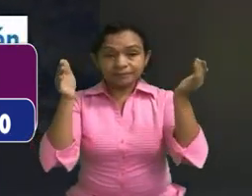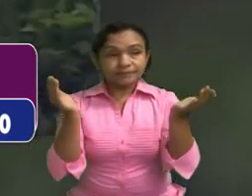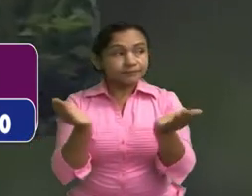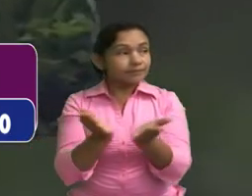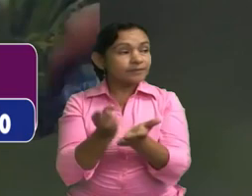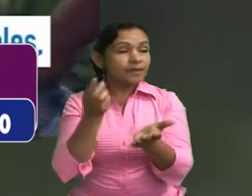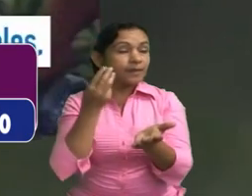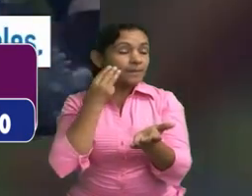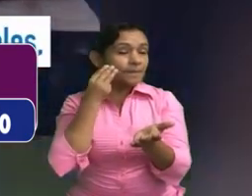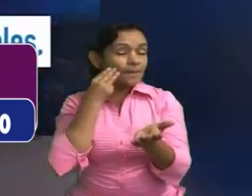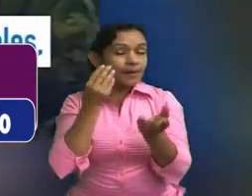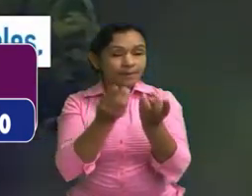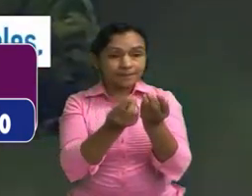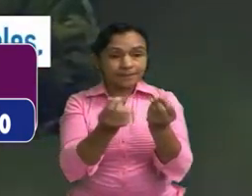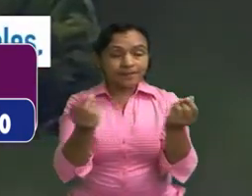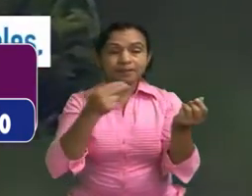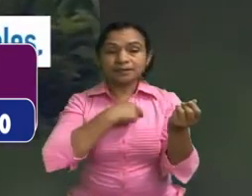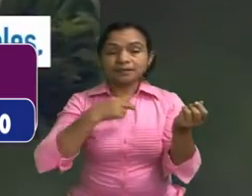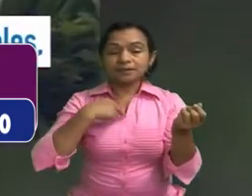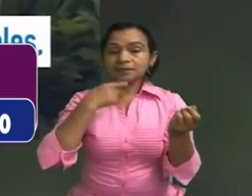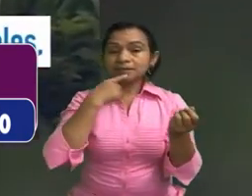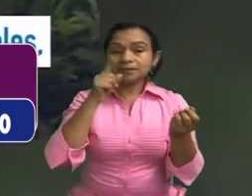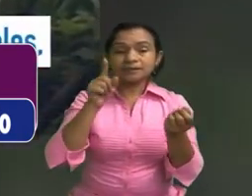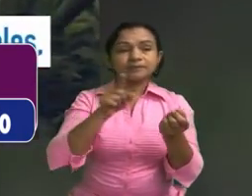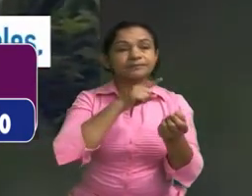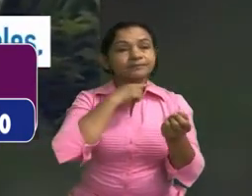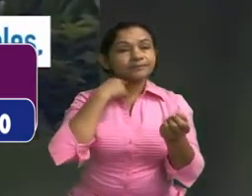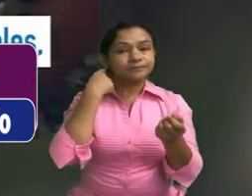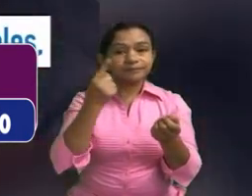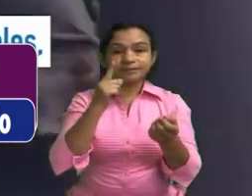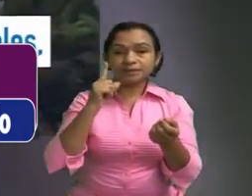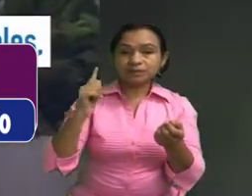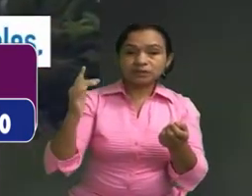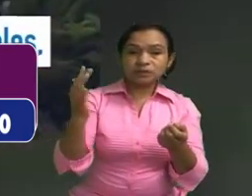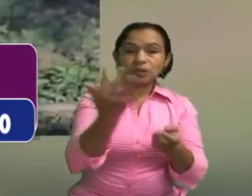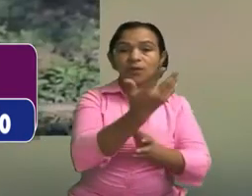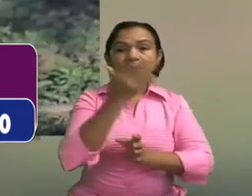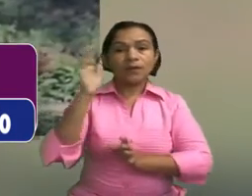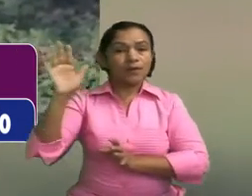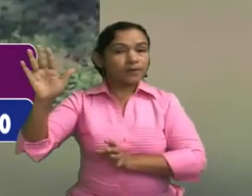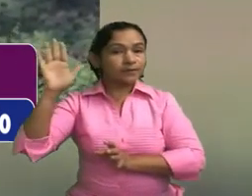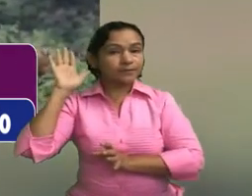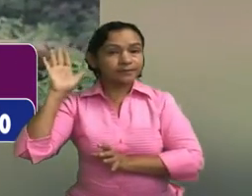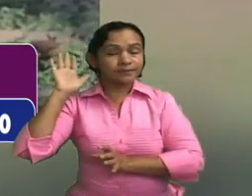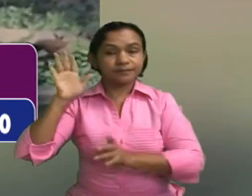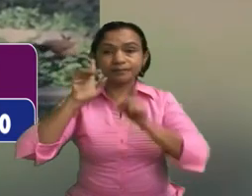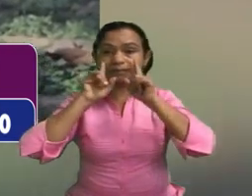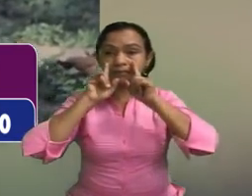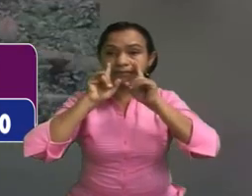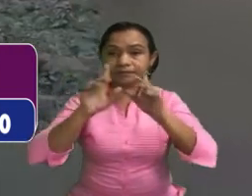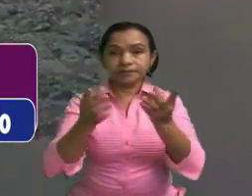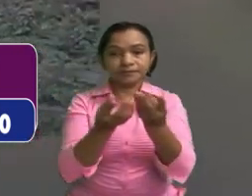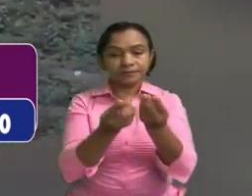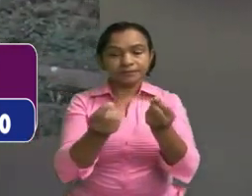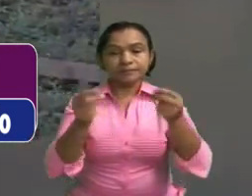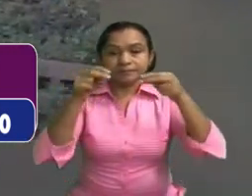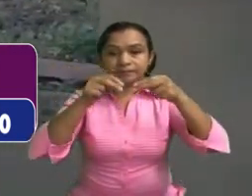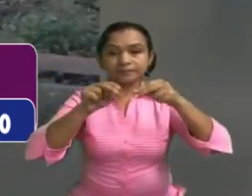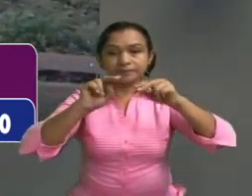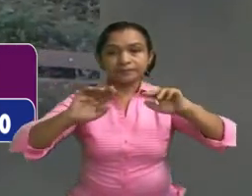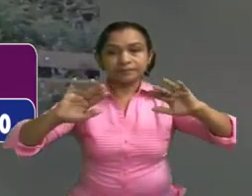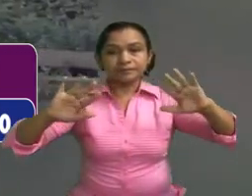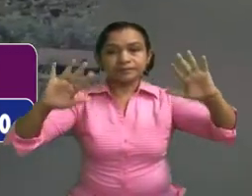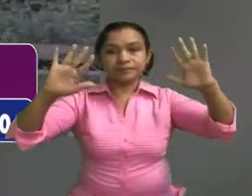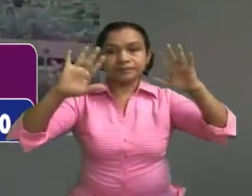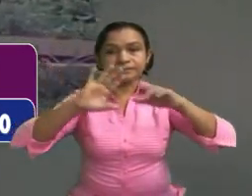Tierra, donde se reafirma una vez más, ¿verdad?, todos los compromisos en pro de conservar nuestros recursos naturales